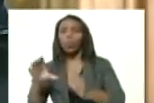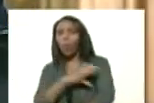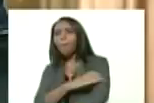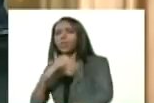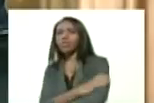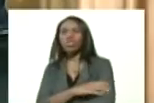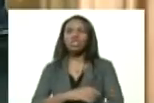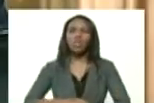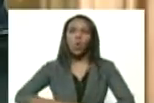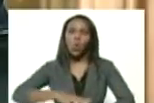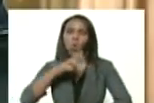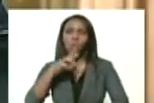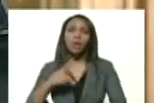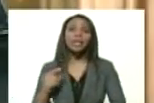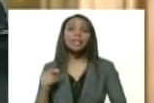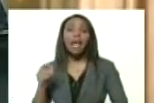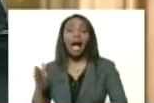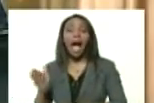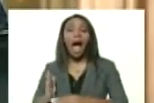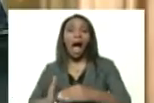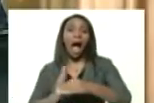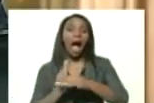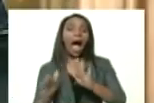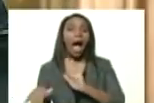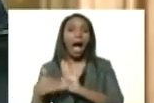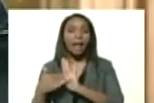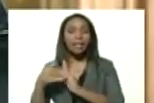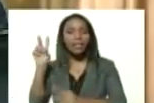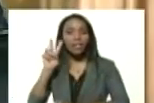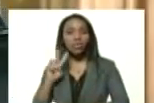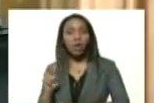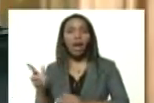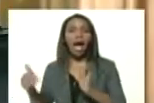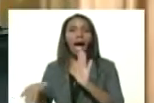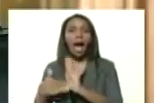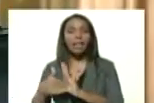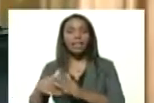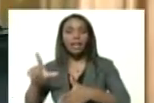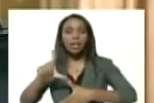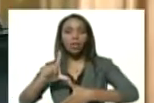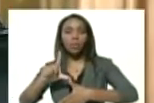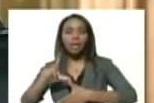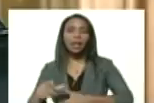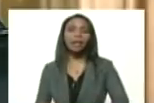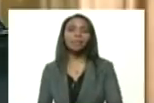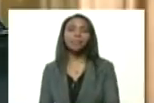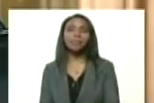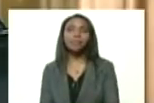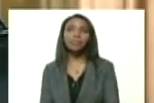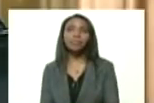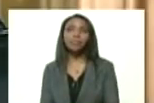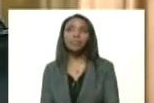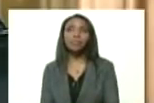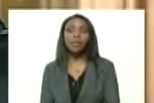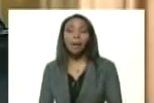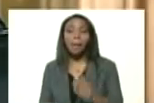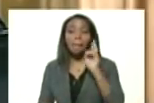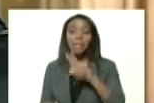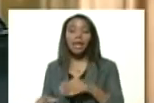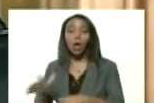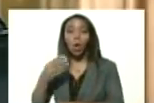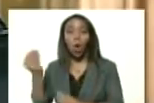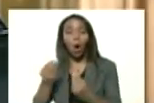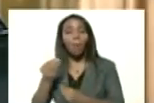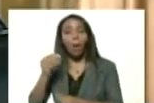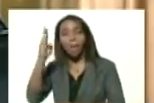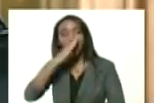racistas antivenezolana antibolivariana anti latinoamericanista mira donde lleva a brasil hoy